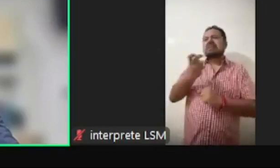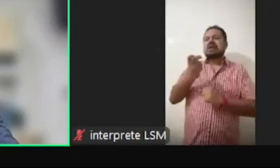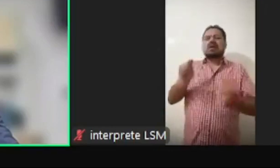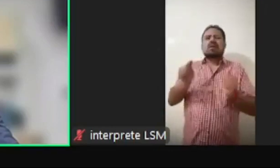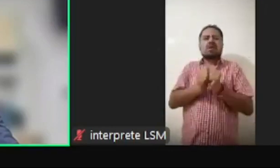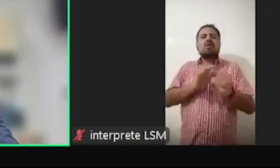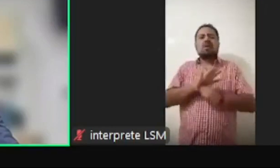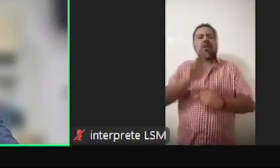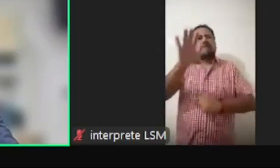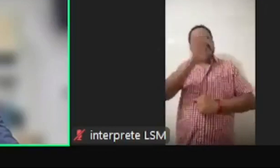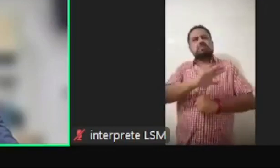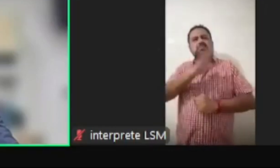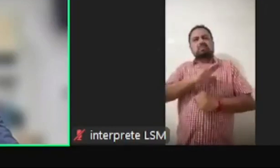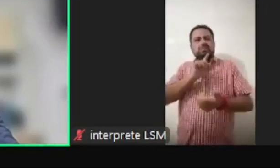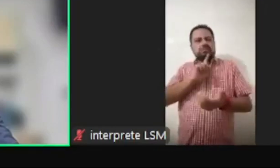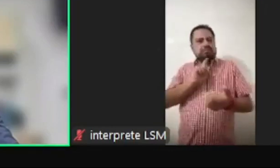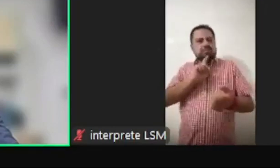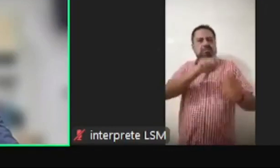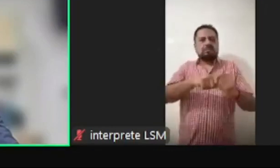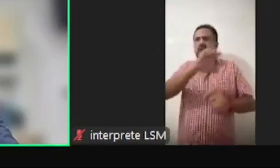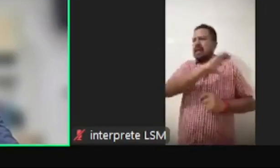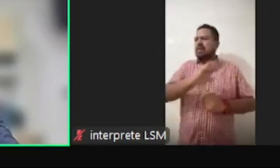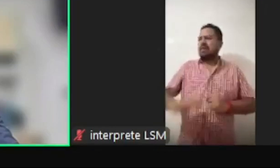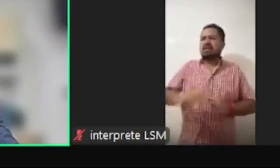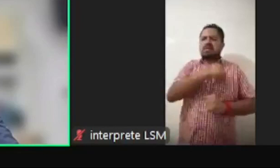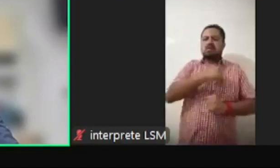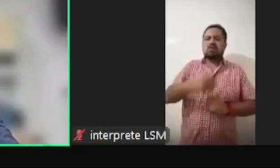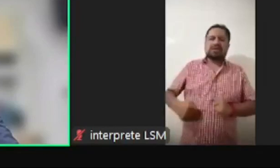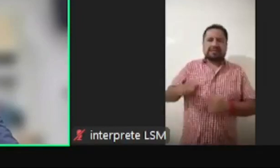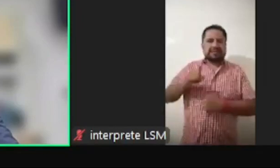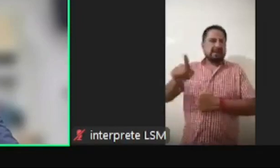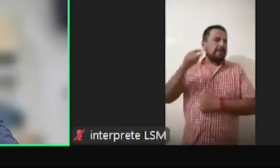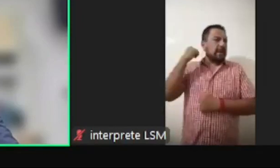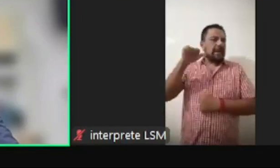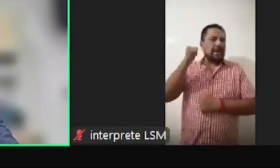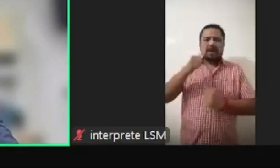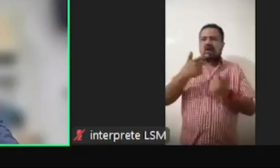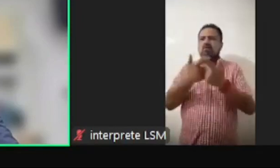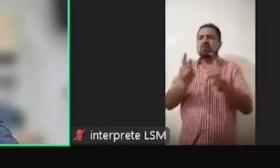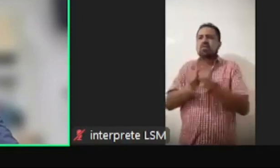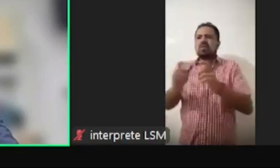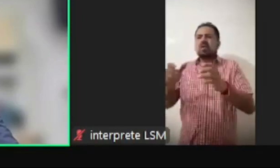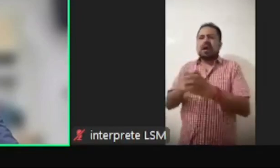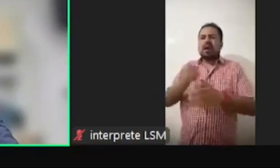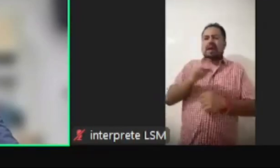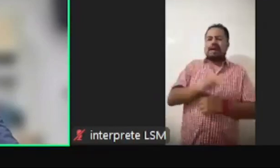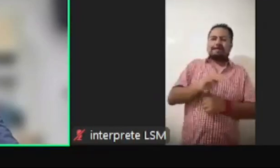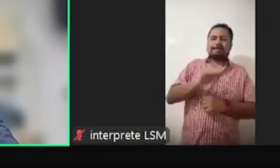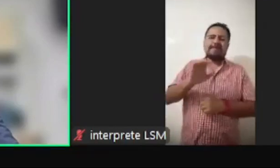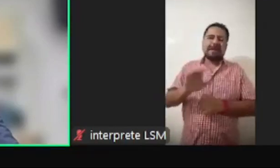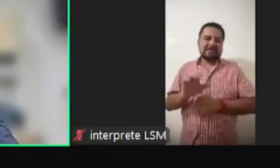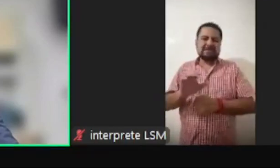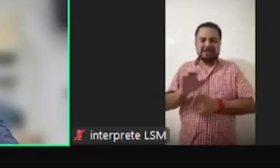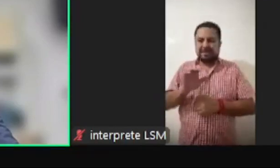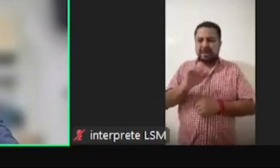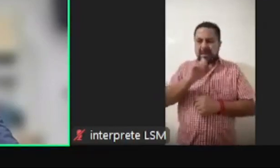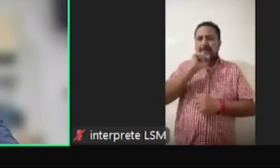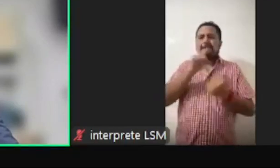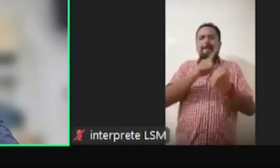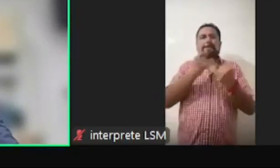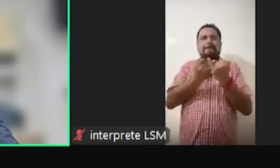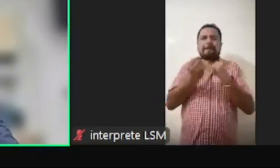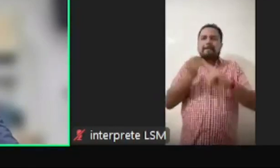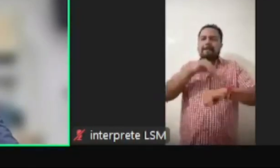el registro como candidatos a la presidencia municipal de Acapulco por el partido Movimiento Ciudadano y que fue emitida por la Comisión